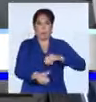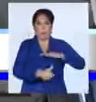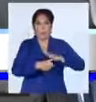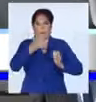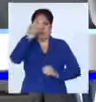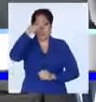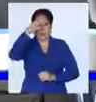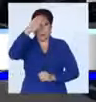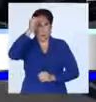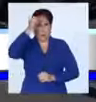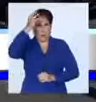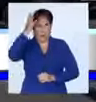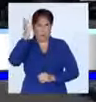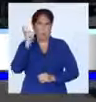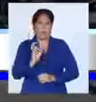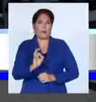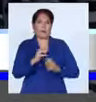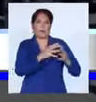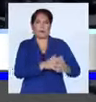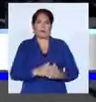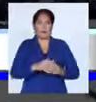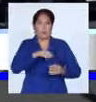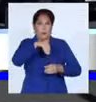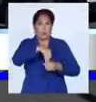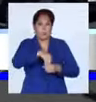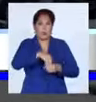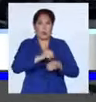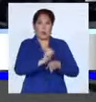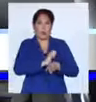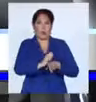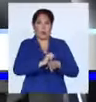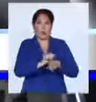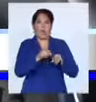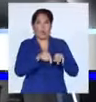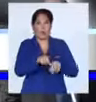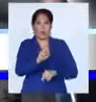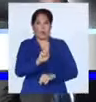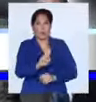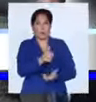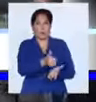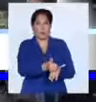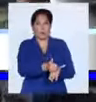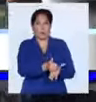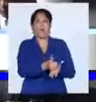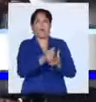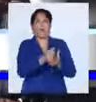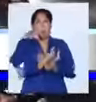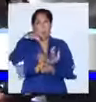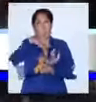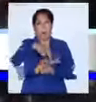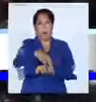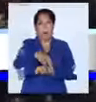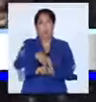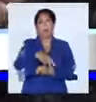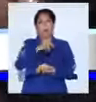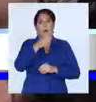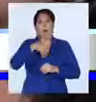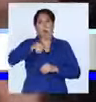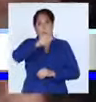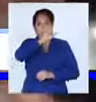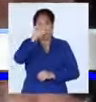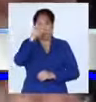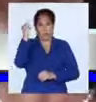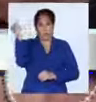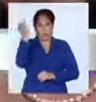Díaz-Canel Bermúdez a Nueva York, ciudad sede de la Organización de Naciones Unidas. Al pie de la escalerilla del avión, en el Aeropuerto